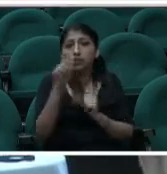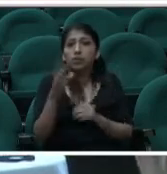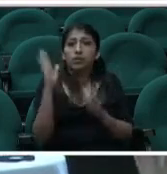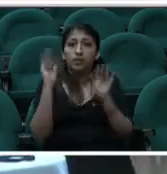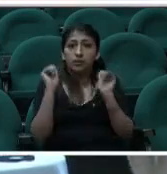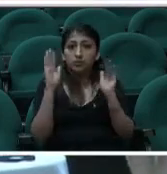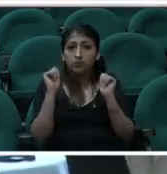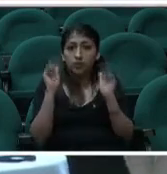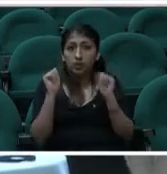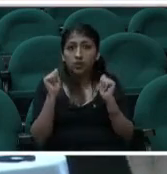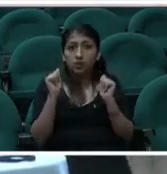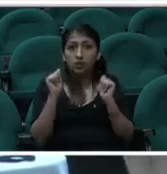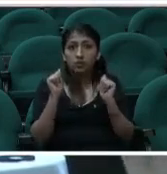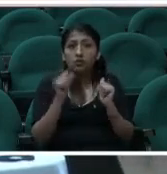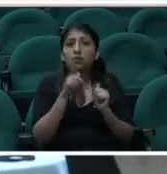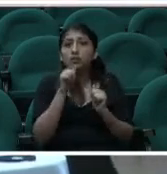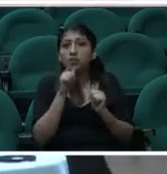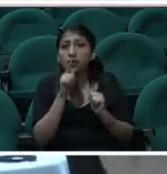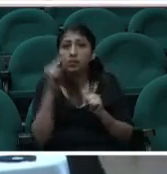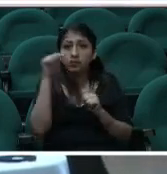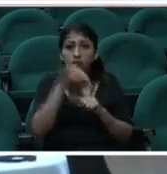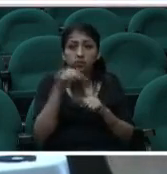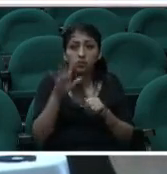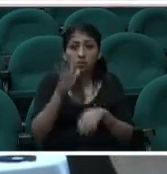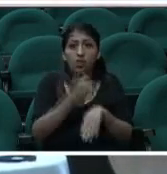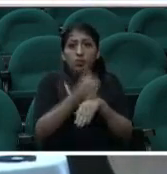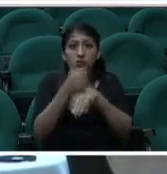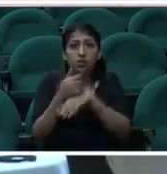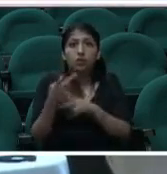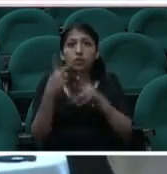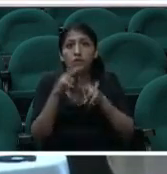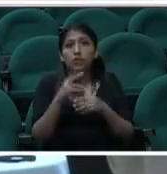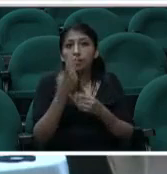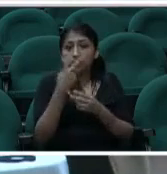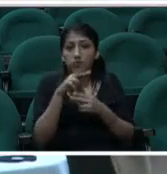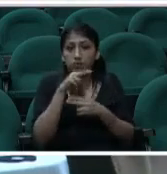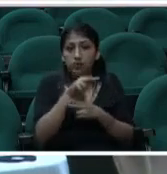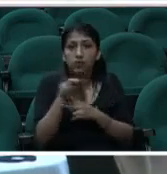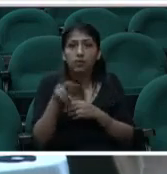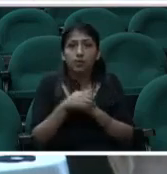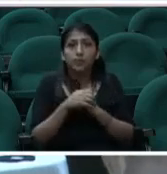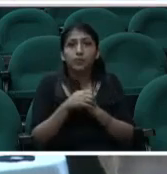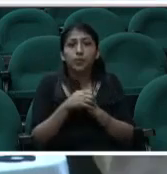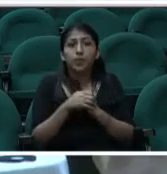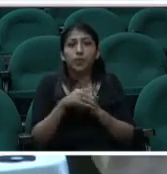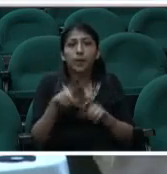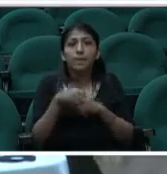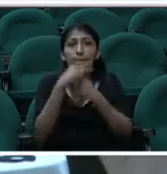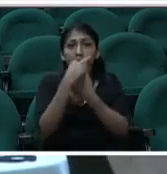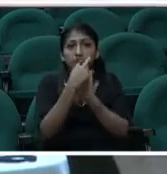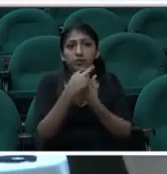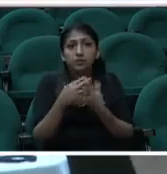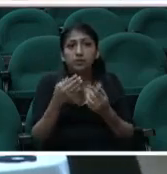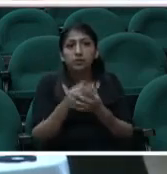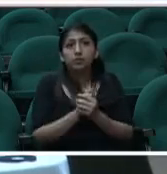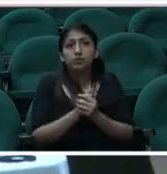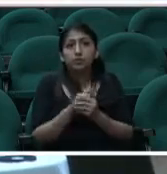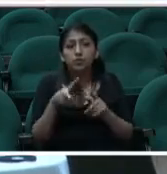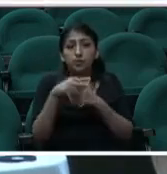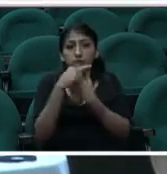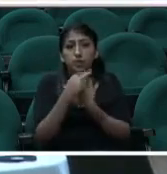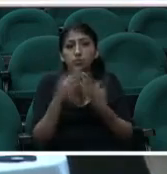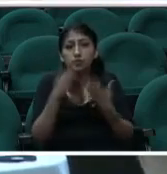despidan de quienes han estado acá presente en el auditorio pero también de quienes los están siguiendo empezamos en el sas y ese